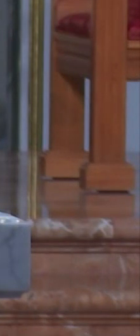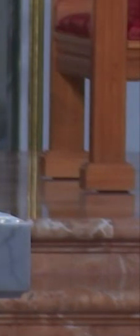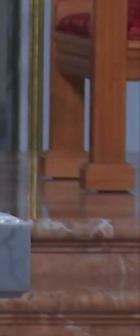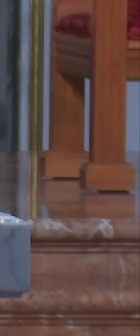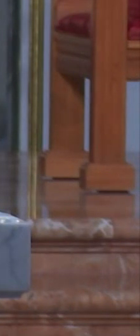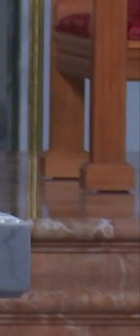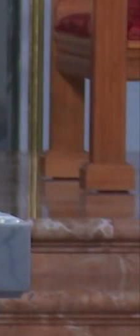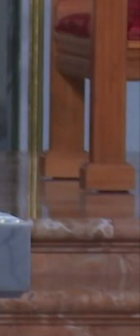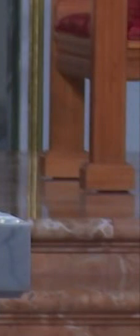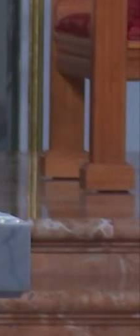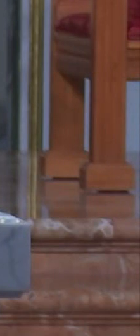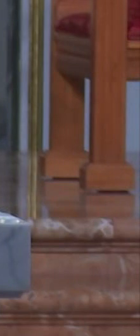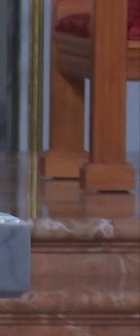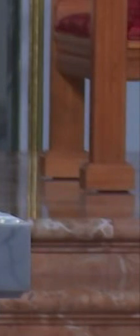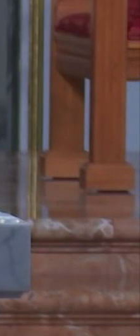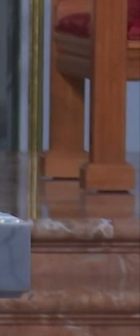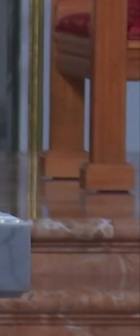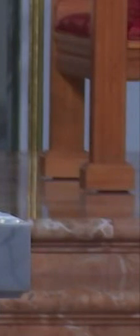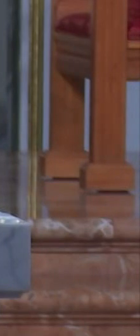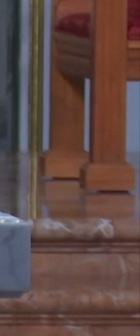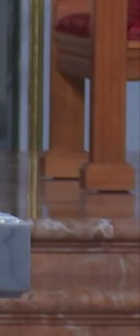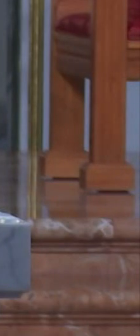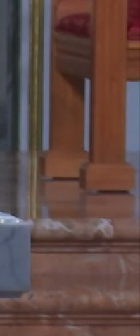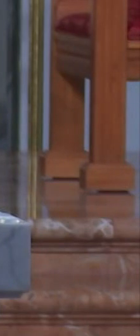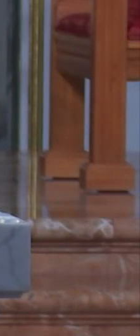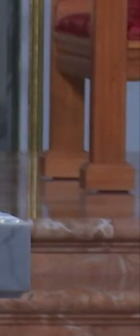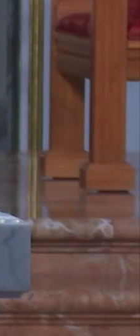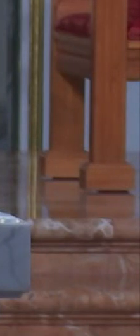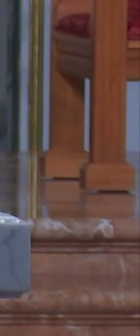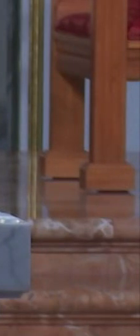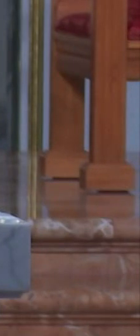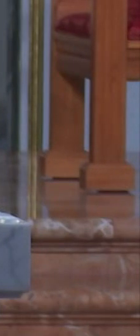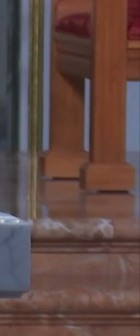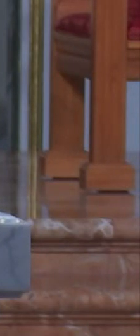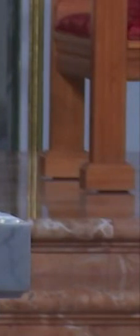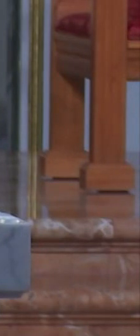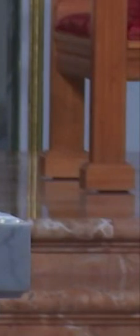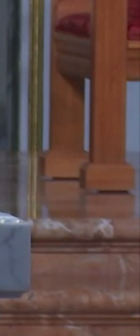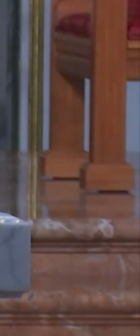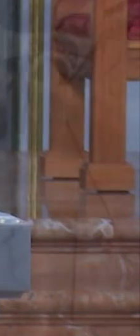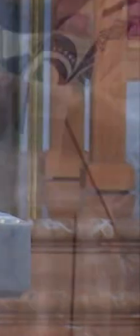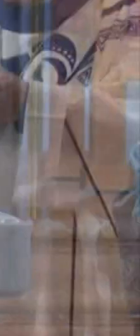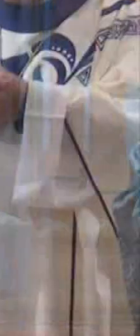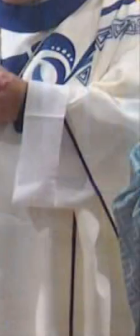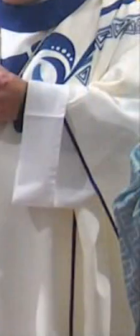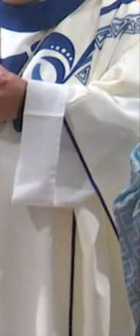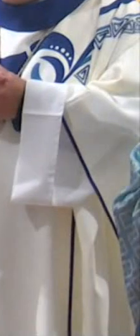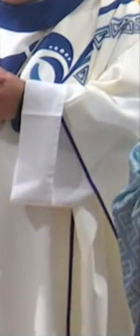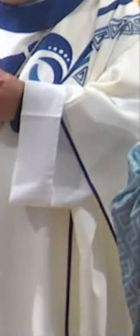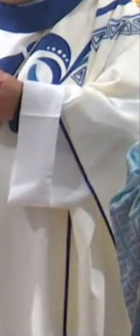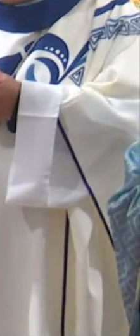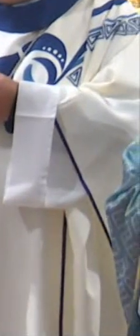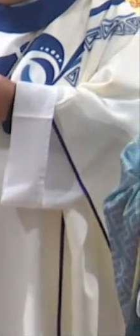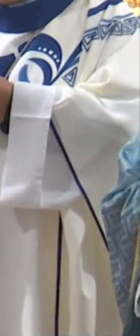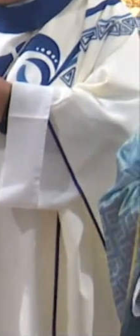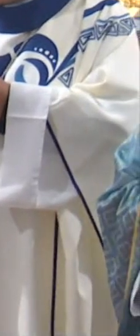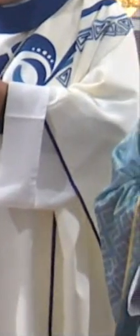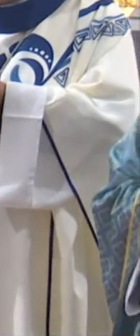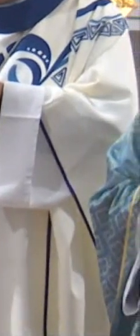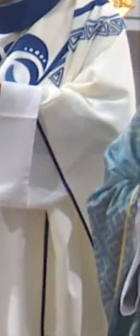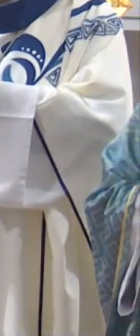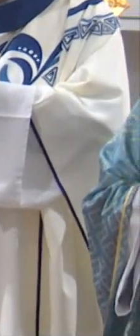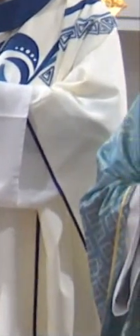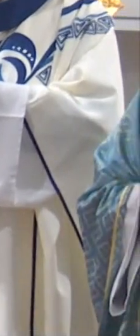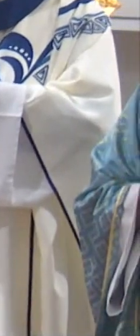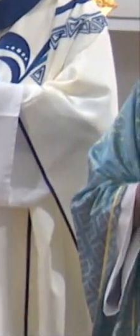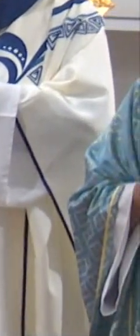Espero que el Señor me fortalezca, me dé salud para continuar sirviéndole como hasta ahora y